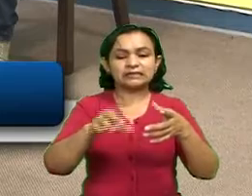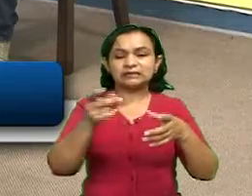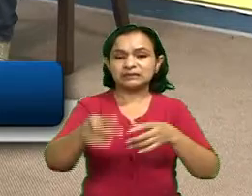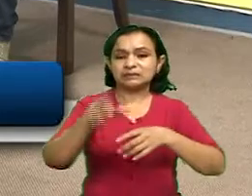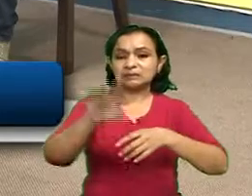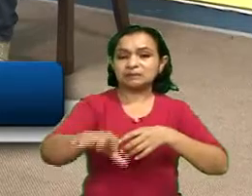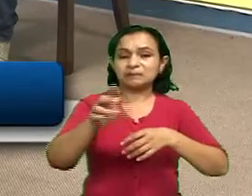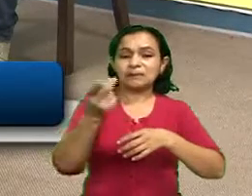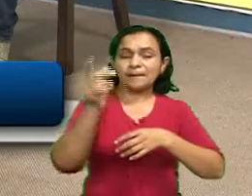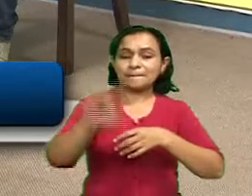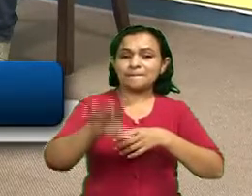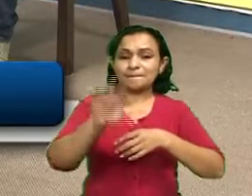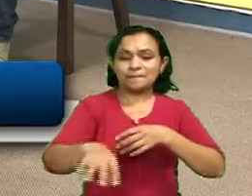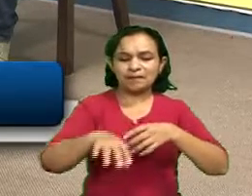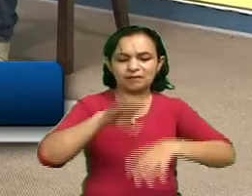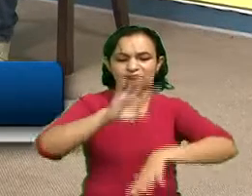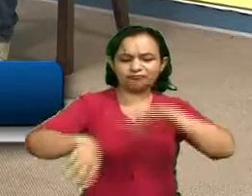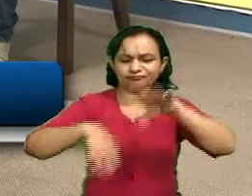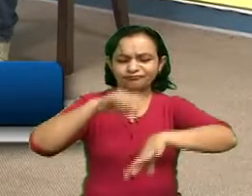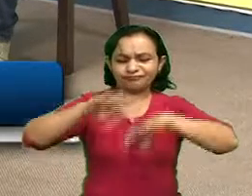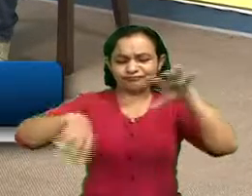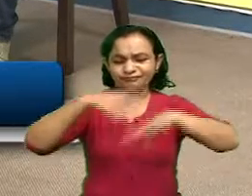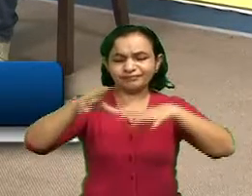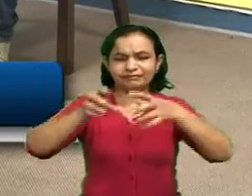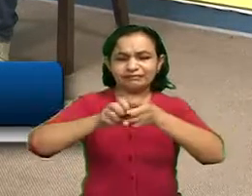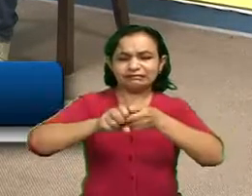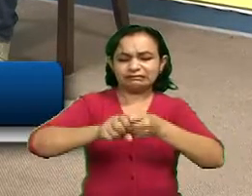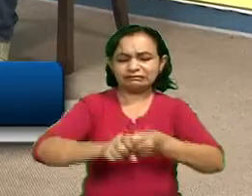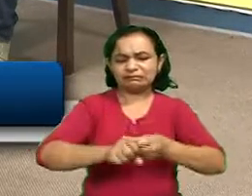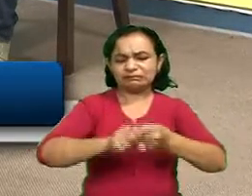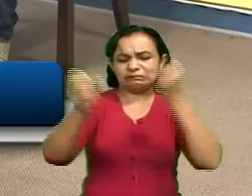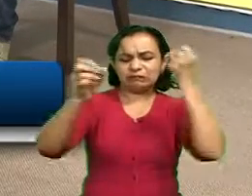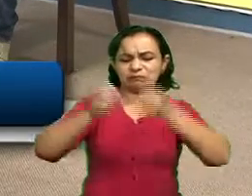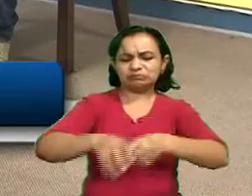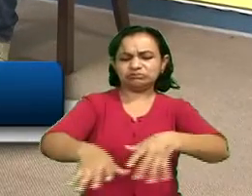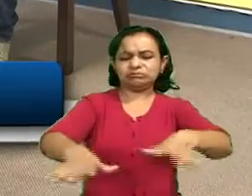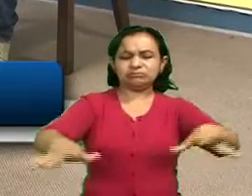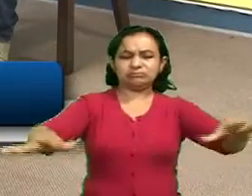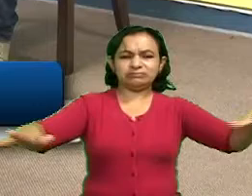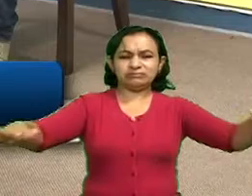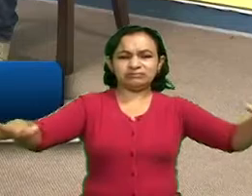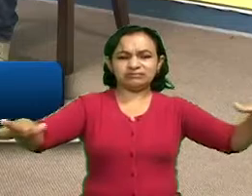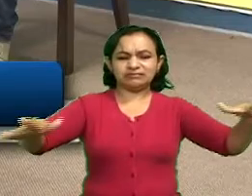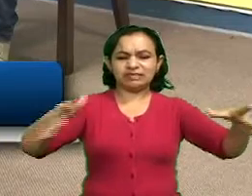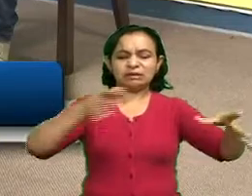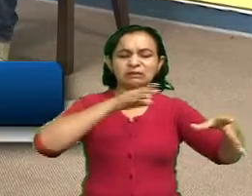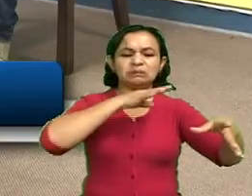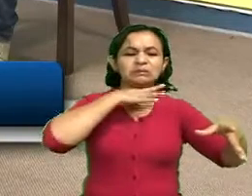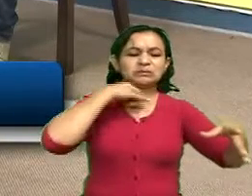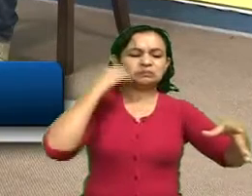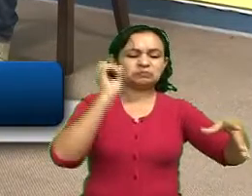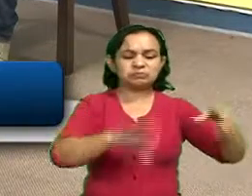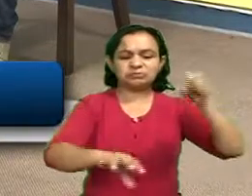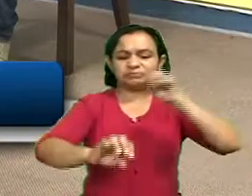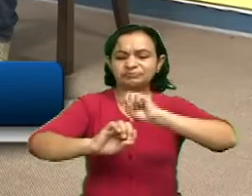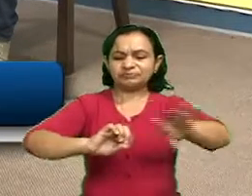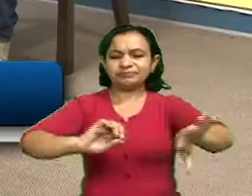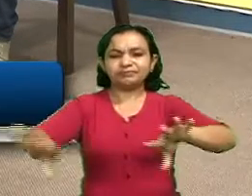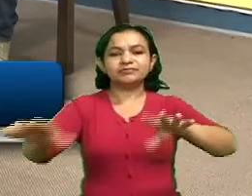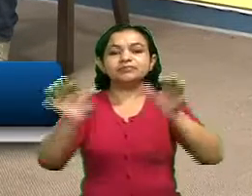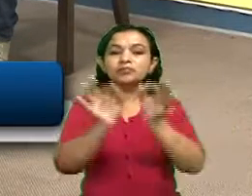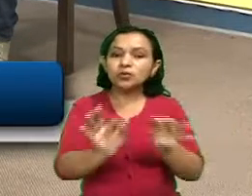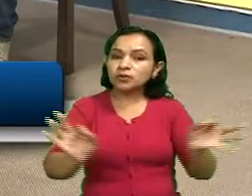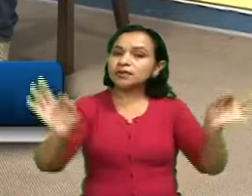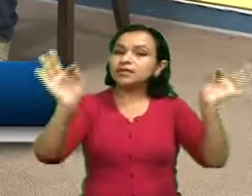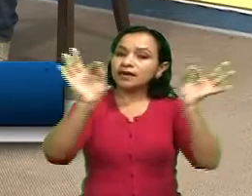como ellos rebuscan y andan rebuscando, y la basura la riegan. Quedan los desperdicios. ¿Cuál es la